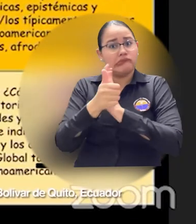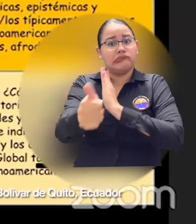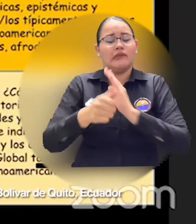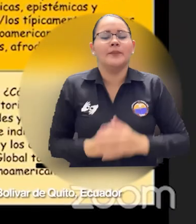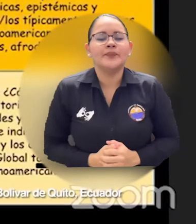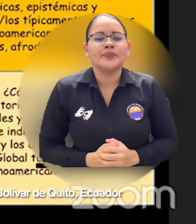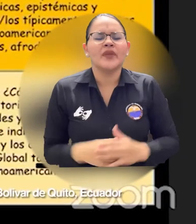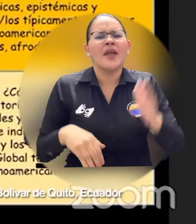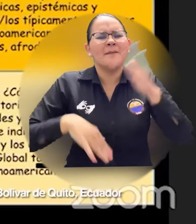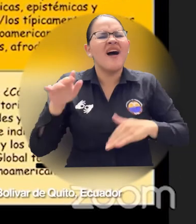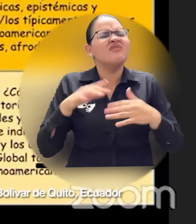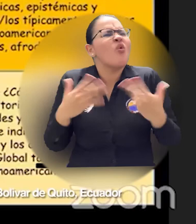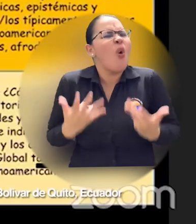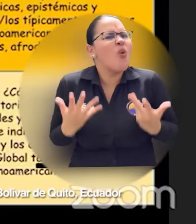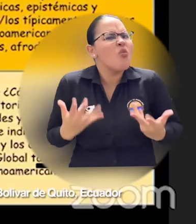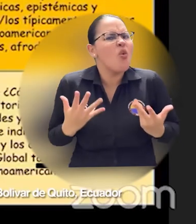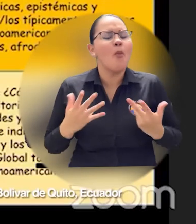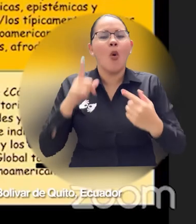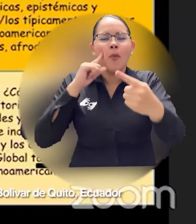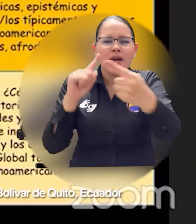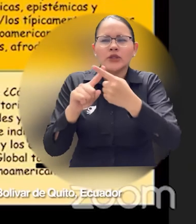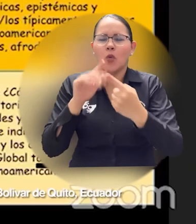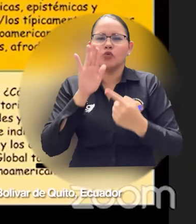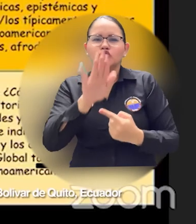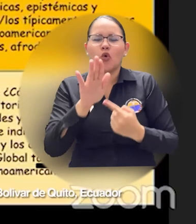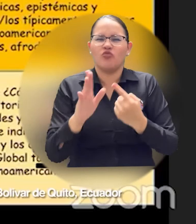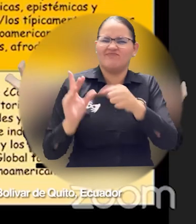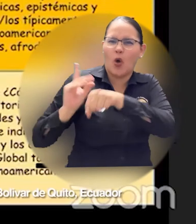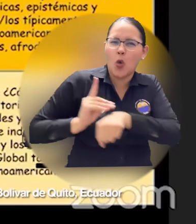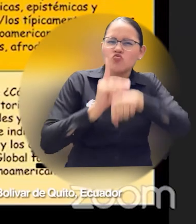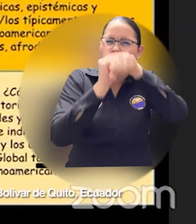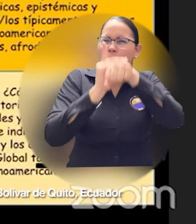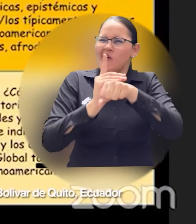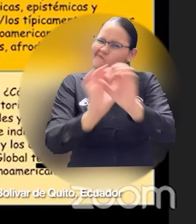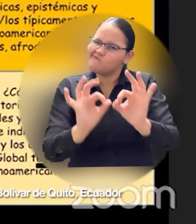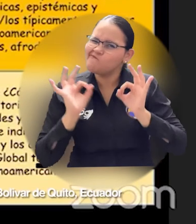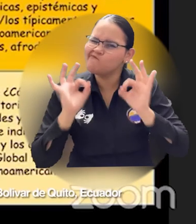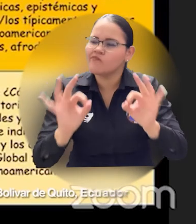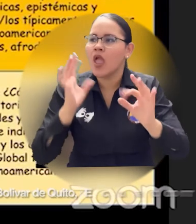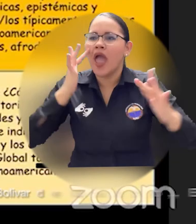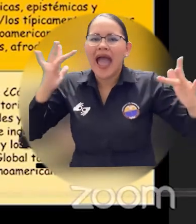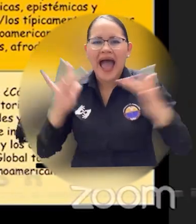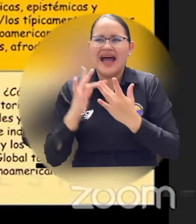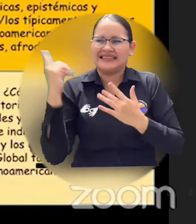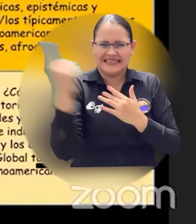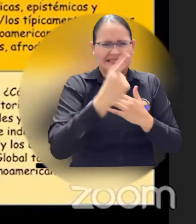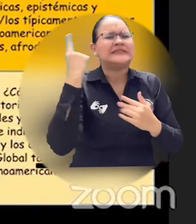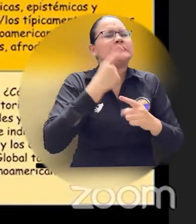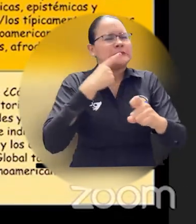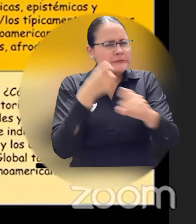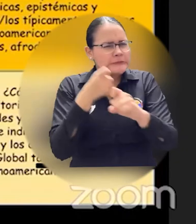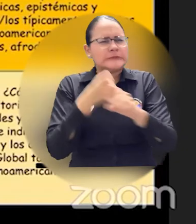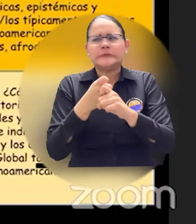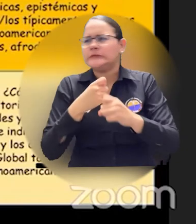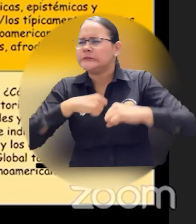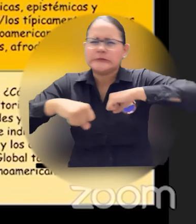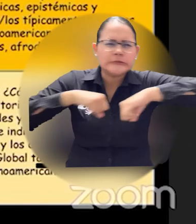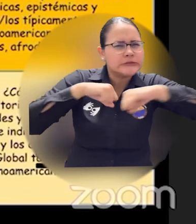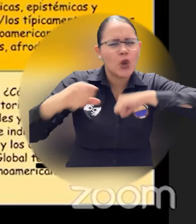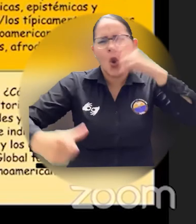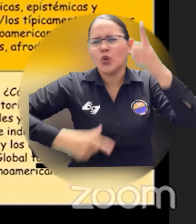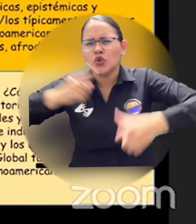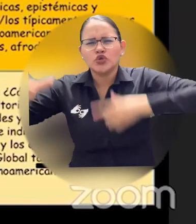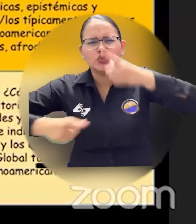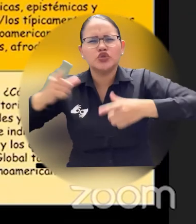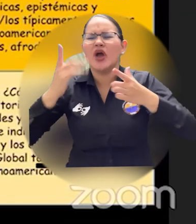un programa doctoral enraizado en las luchas sociales, políticas y culturales de la región, de su gente y